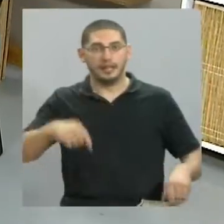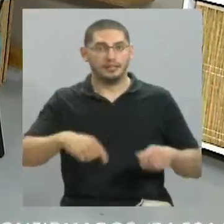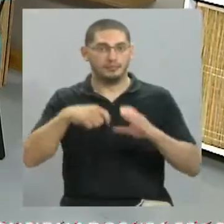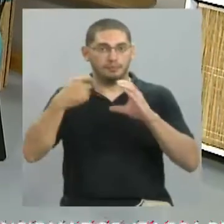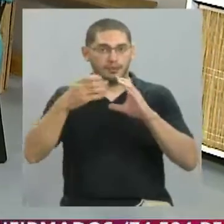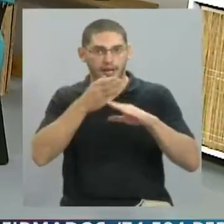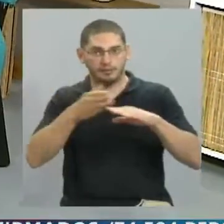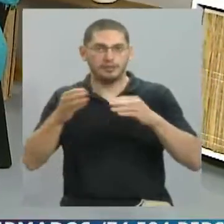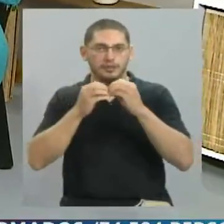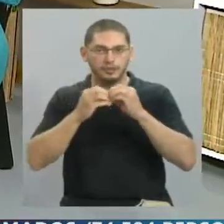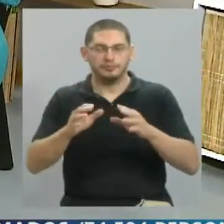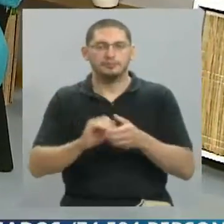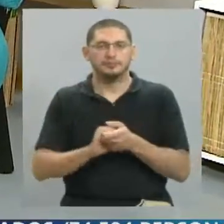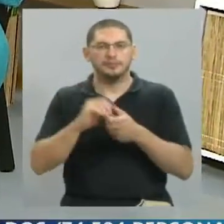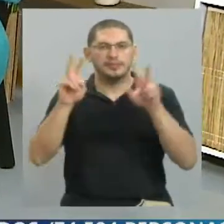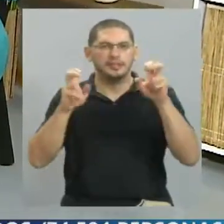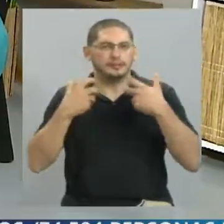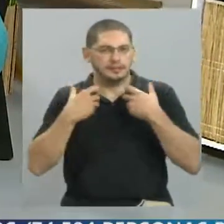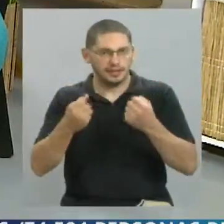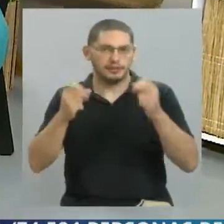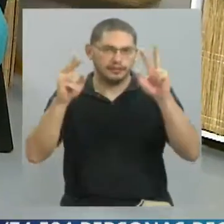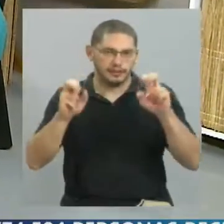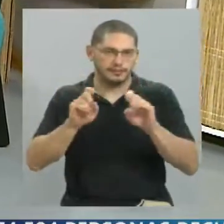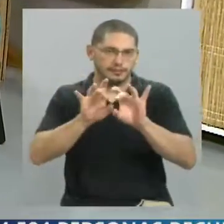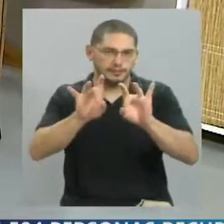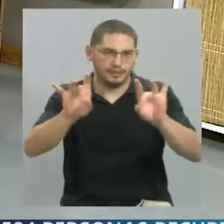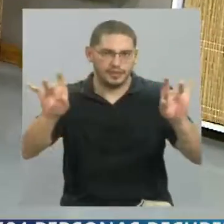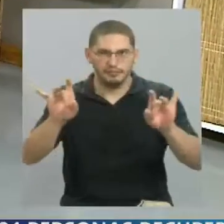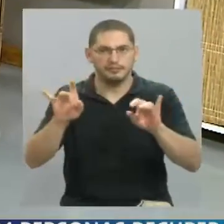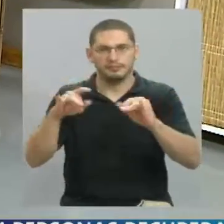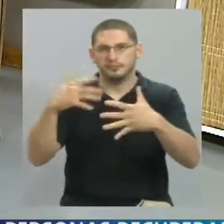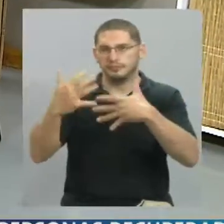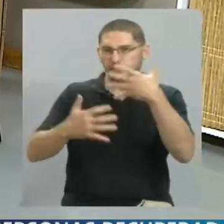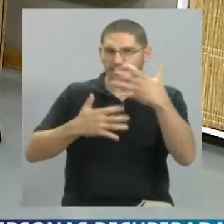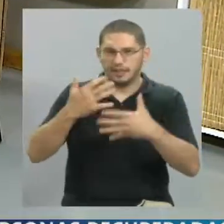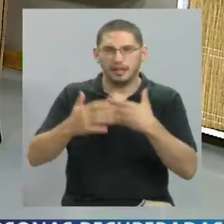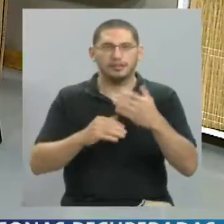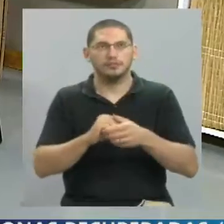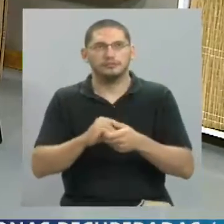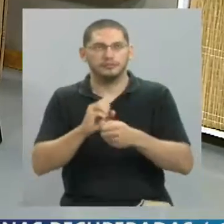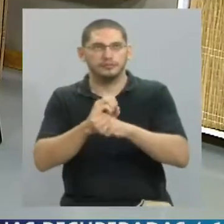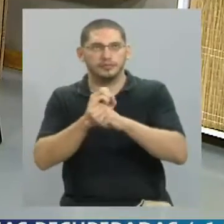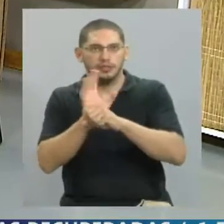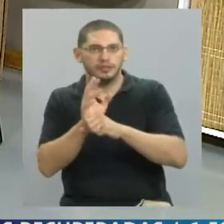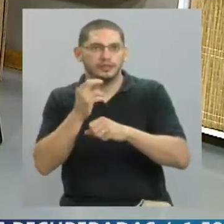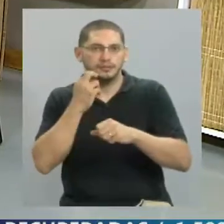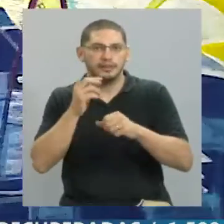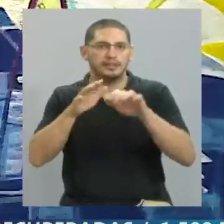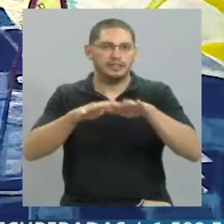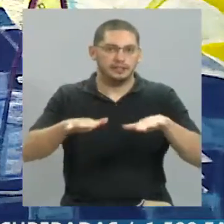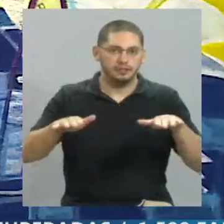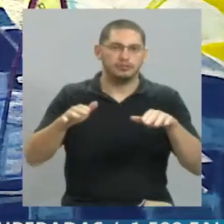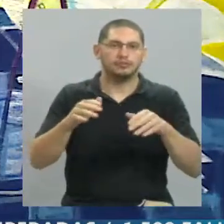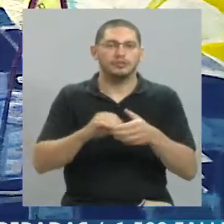este es el momento de hablar de salud, de hablar de pandemia. ¿Viste? Está todo ligado respecto al COVID-19, nuestra salud mental, los peques, niños,